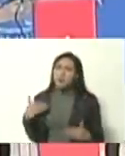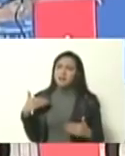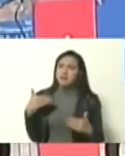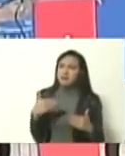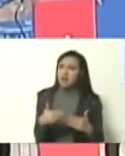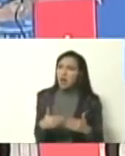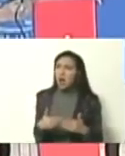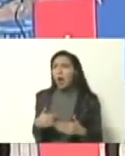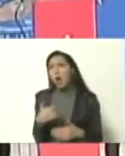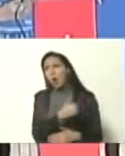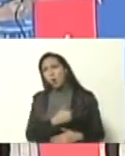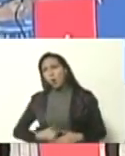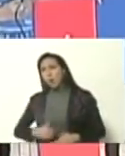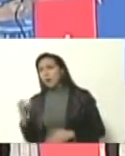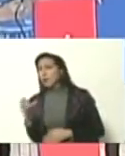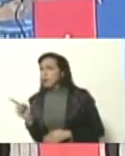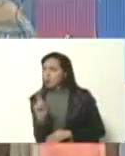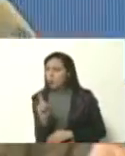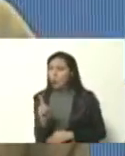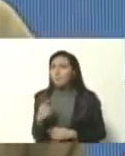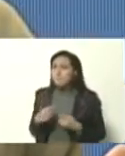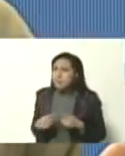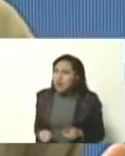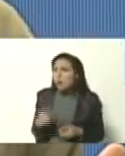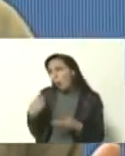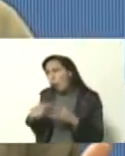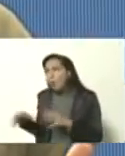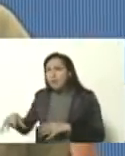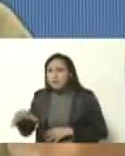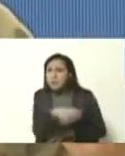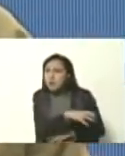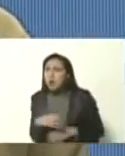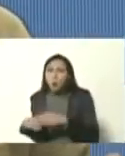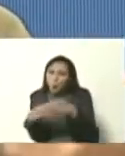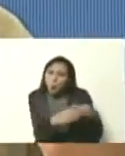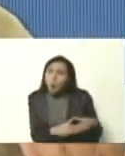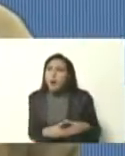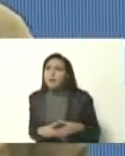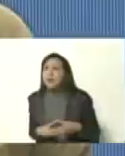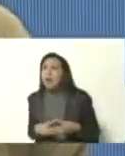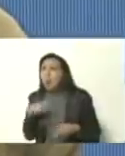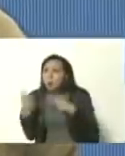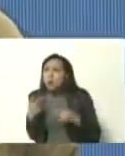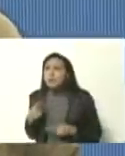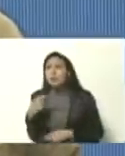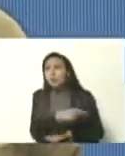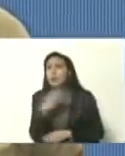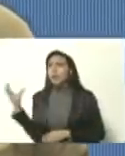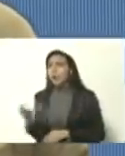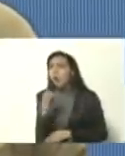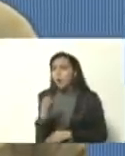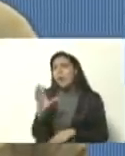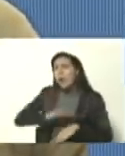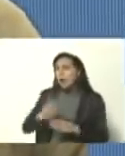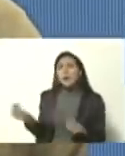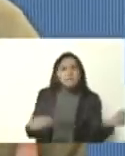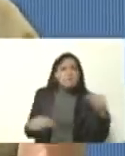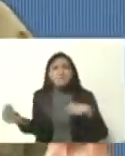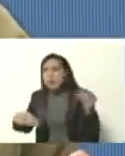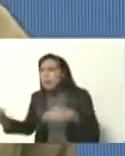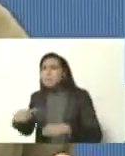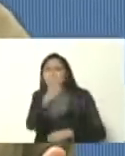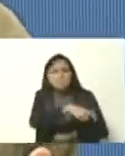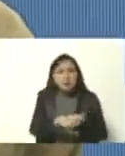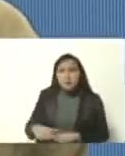el gobierno probablemente, pero sí con otros sectores políticos de Colombia? Porque bueno, se van sumando elementos, como usted lo decía,